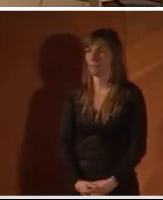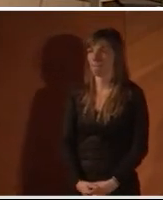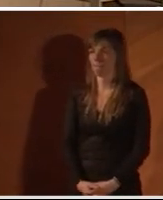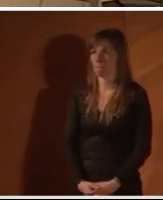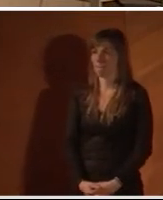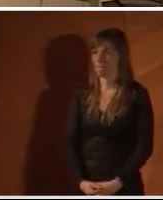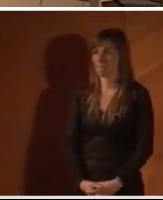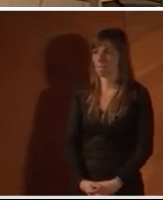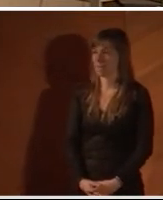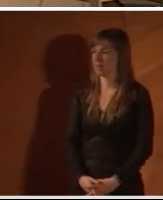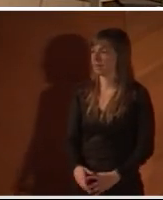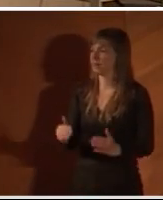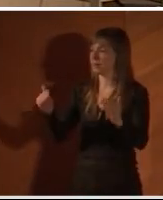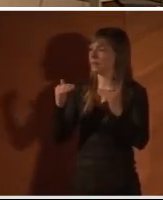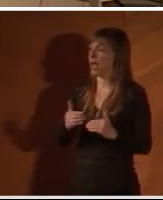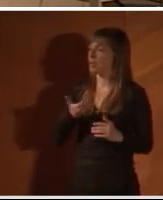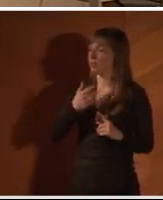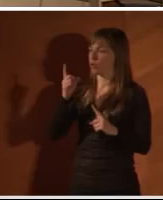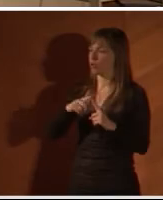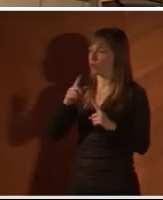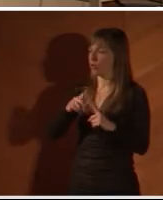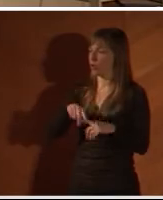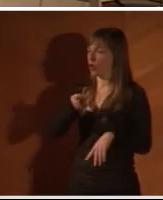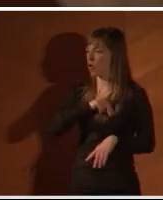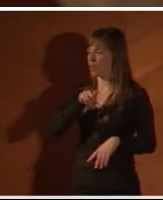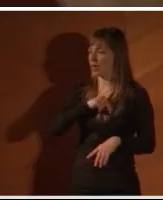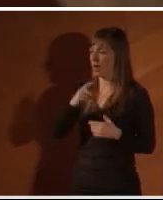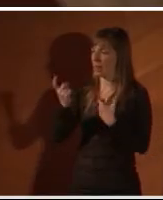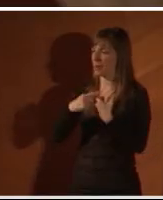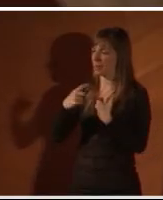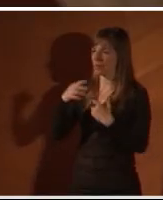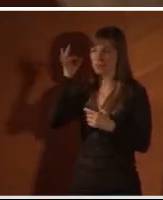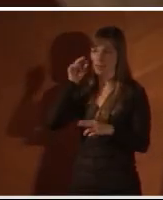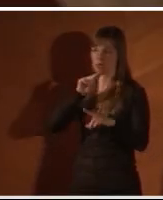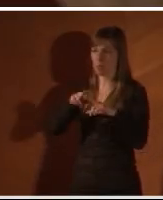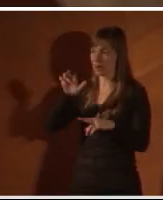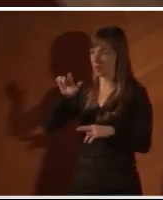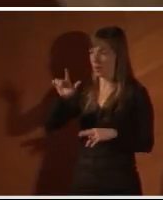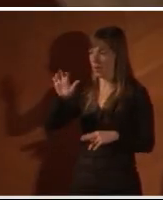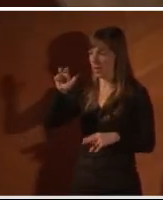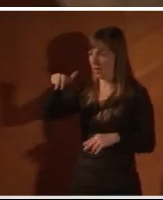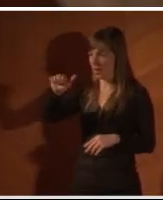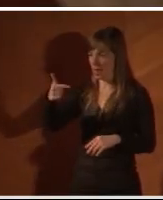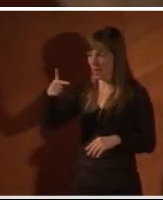Vamos al Ayuntamiento de Toledo. Interviene la concejala de Participación, Elena Galán.